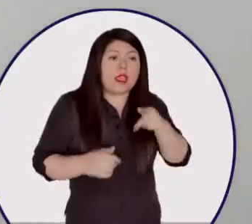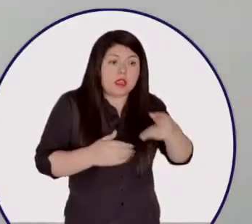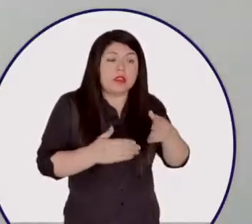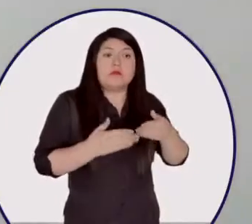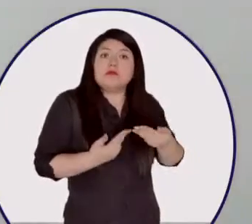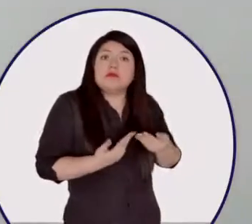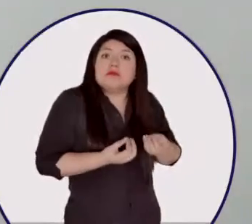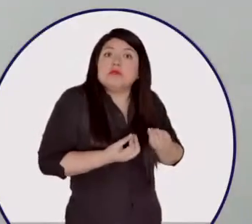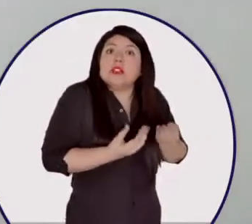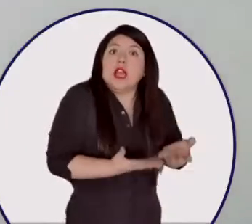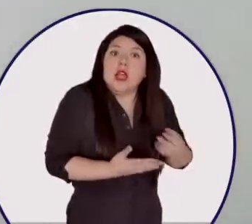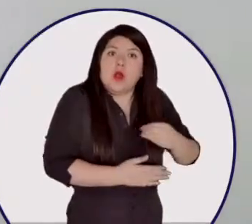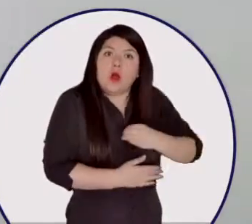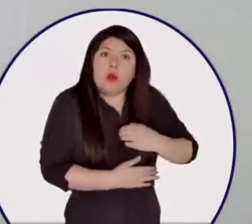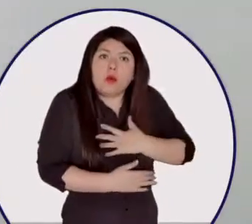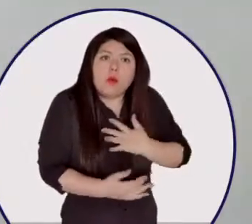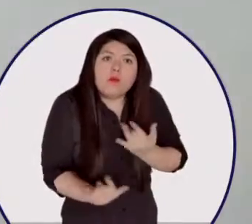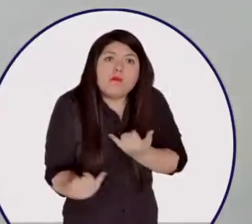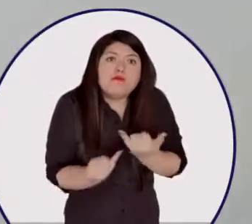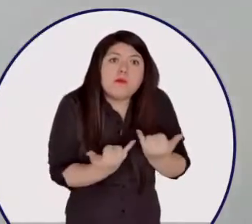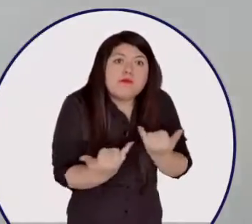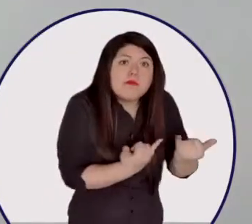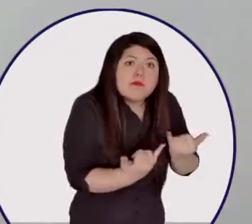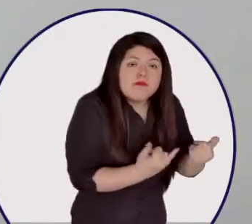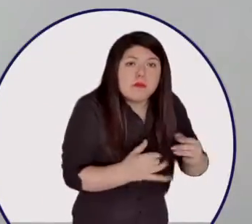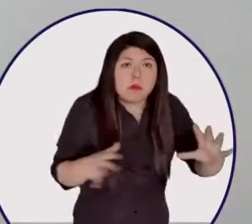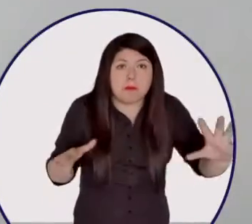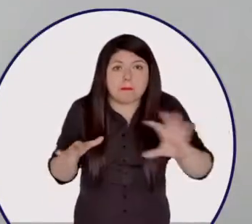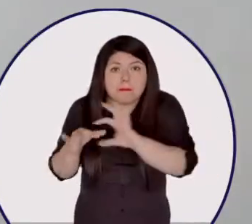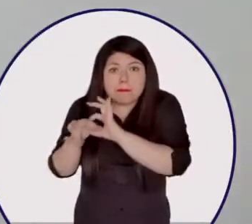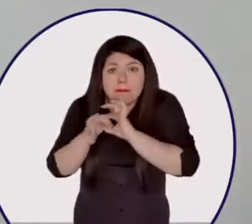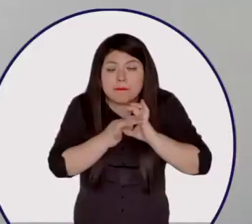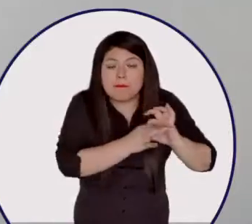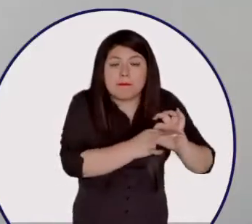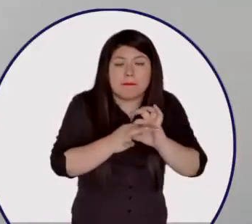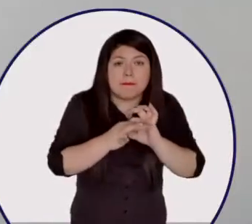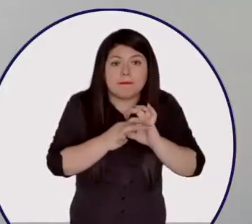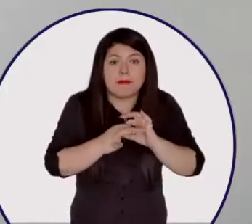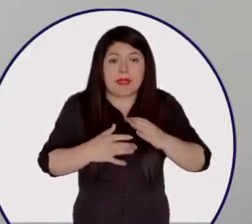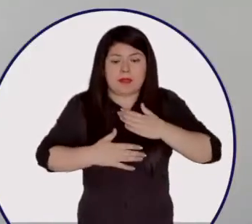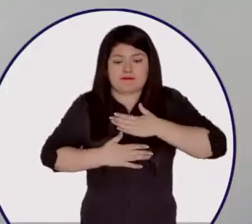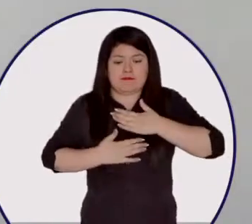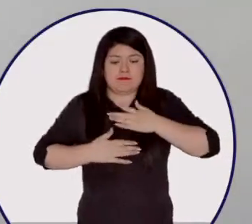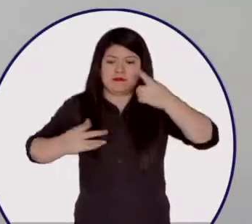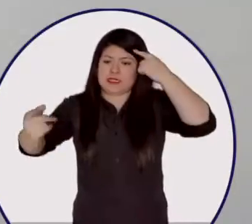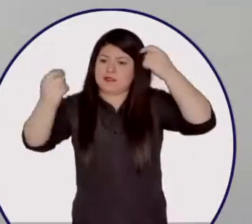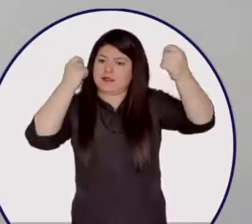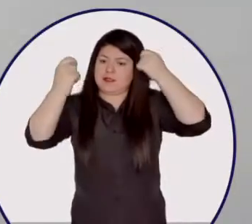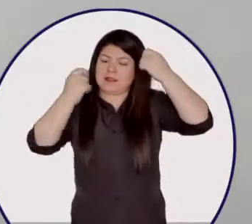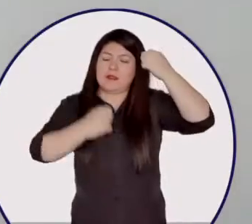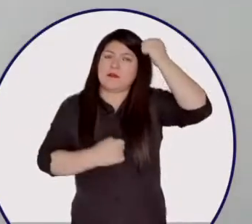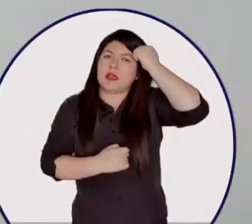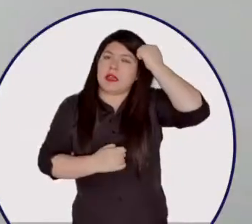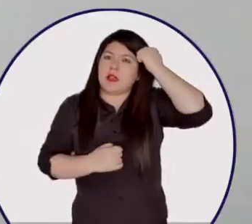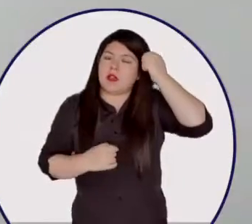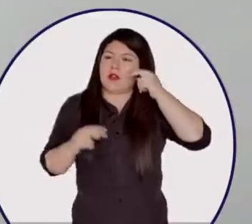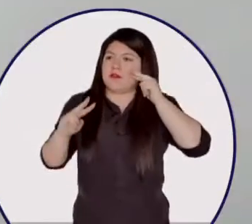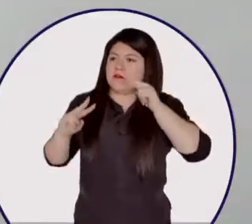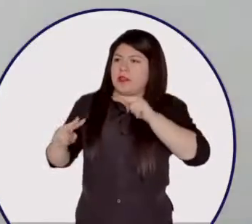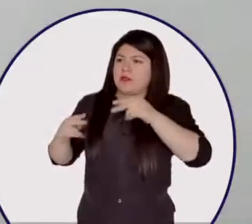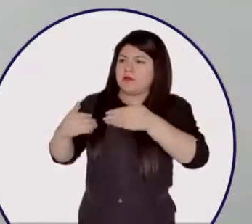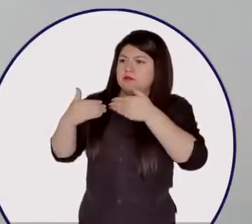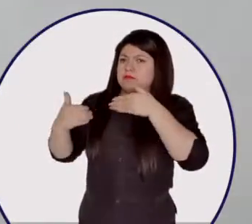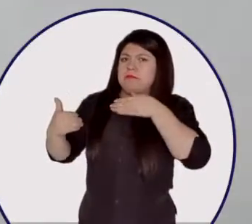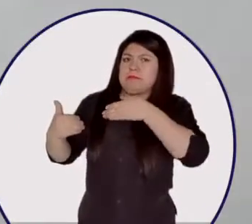barreras, con nuestra práctica pedagógica podremos ir eliminando una a una de ellas y poder avanzar